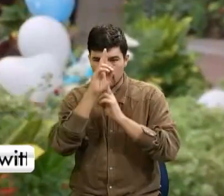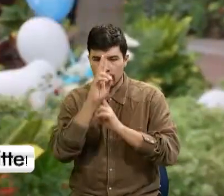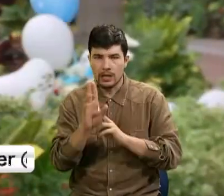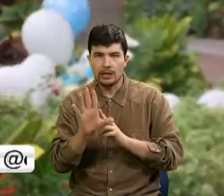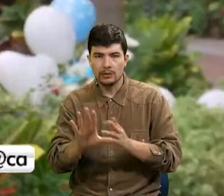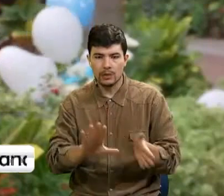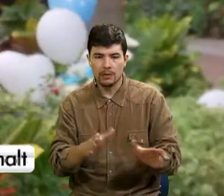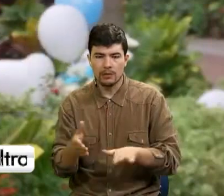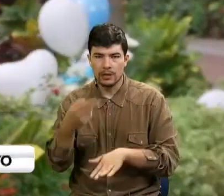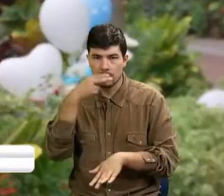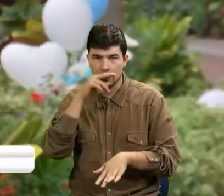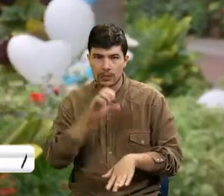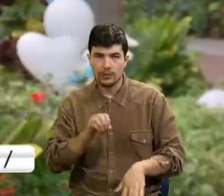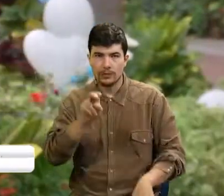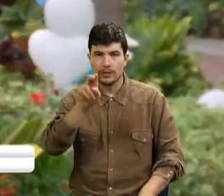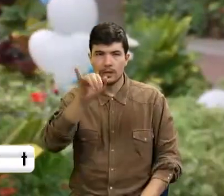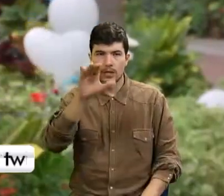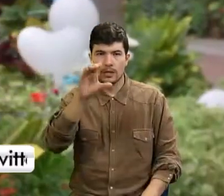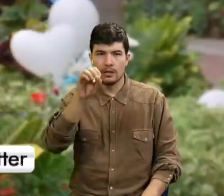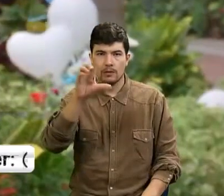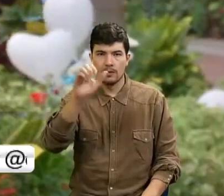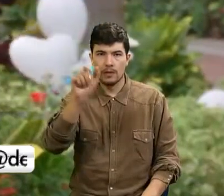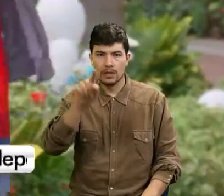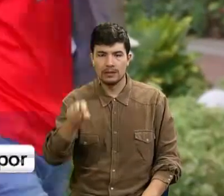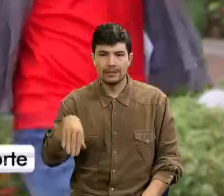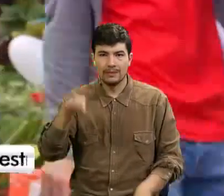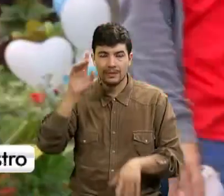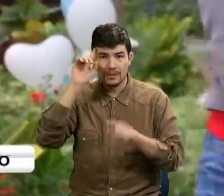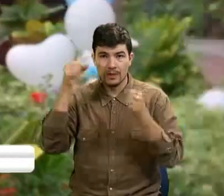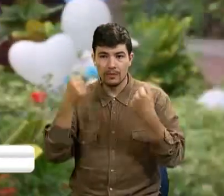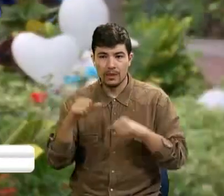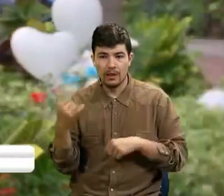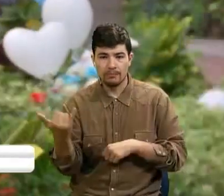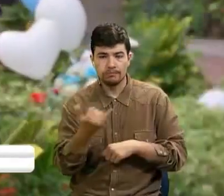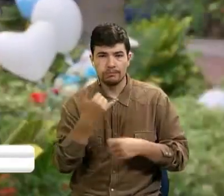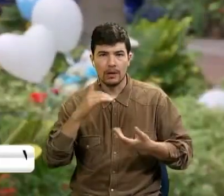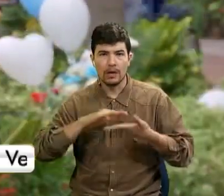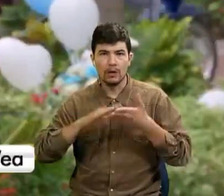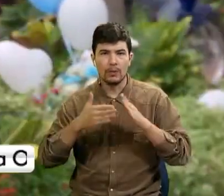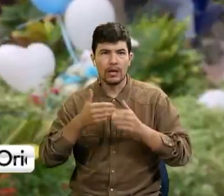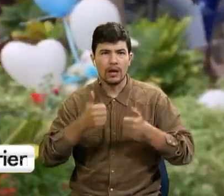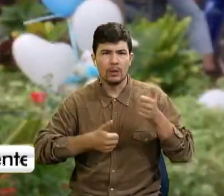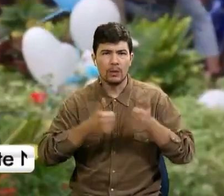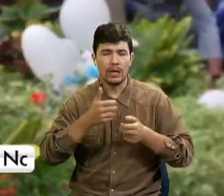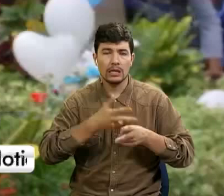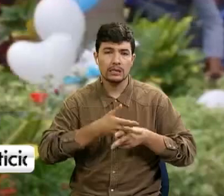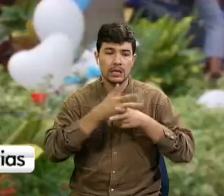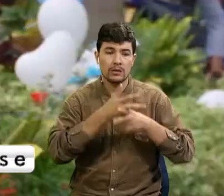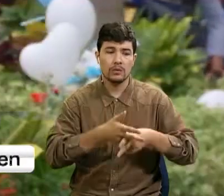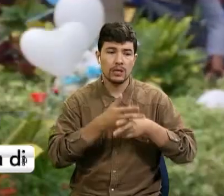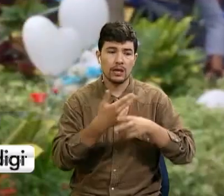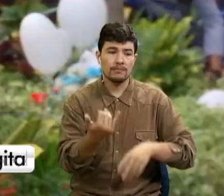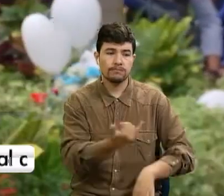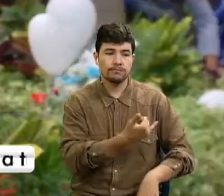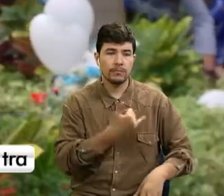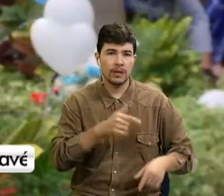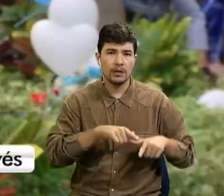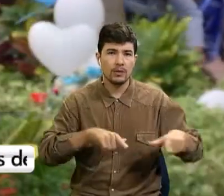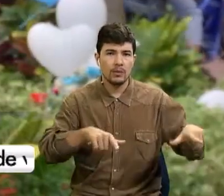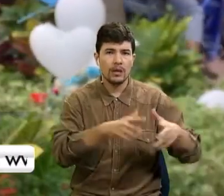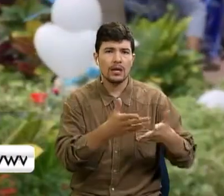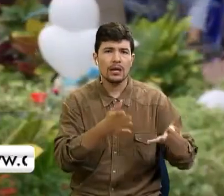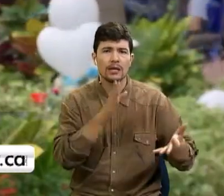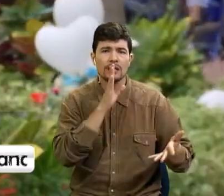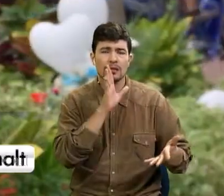pues del Pequeño Nicolás pero lo más preocupante para esta comunidad es la seguridad que ofrecen estos apartamentos a los